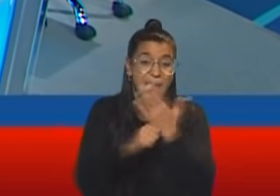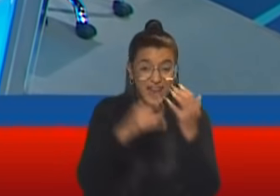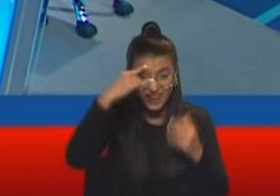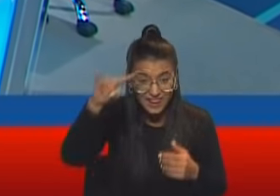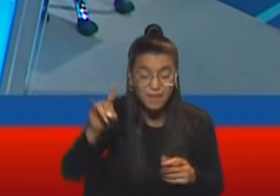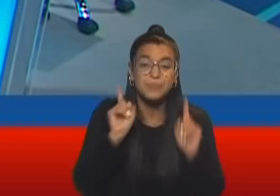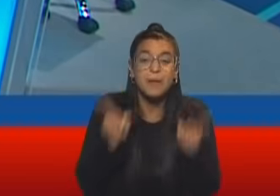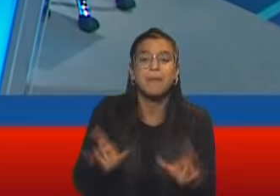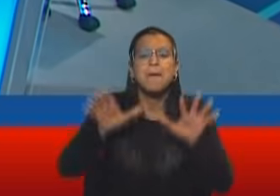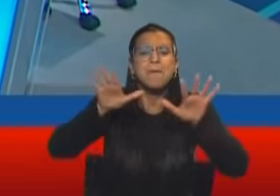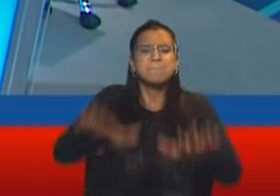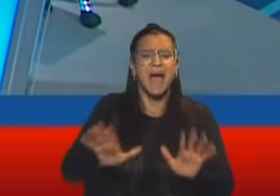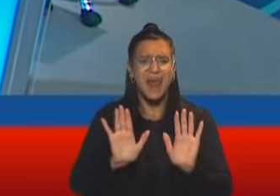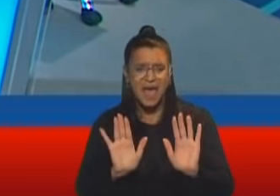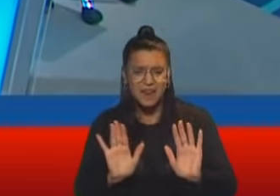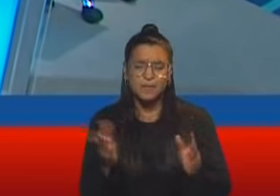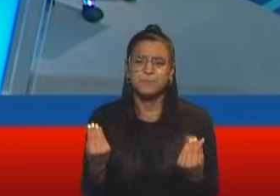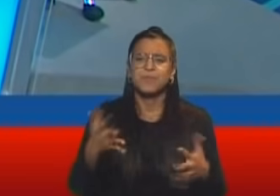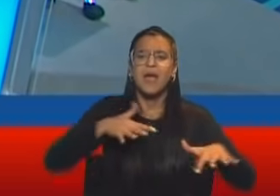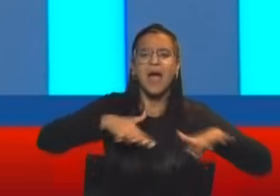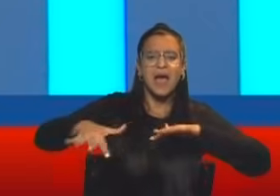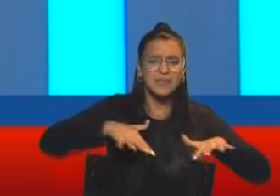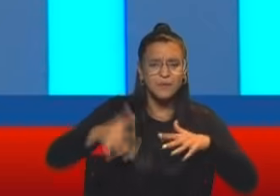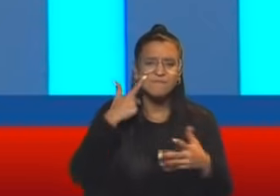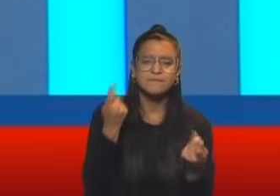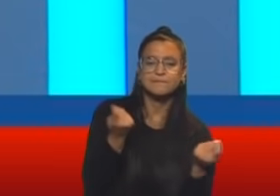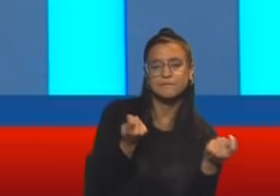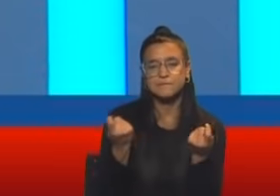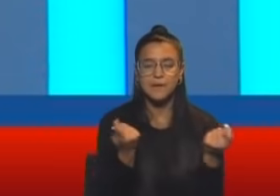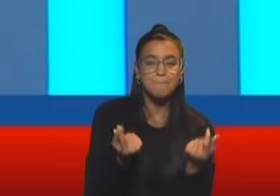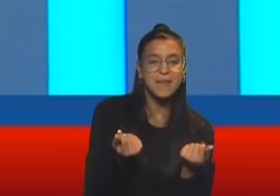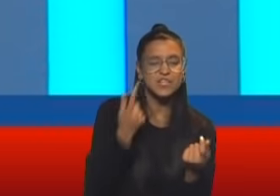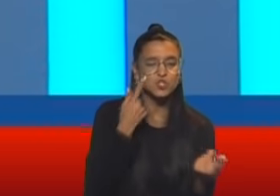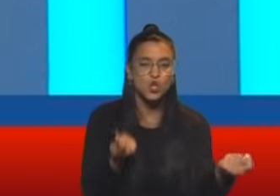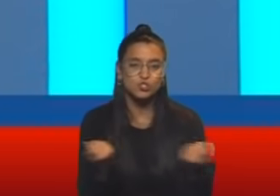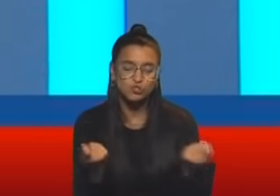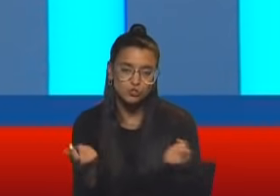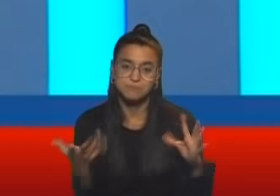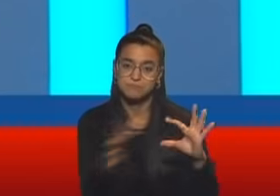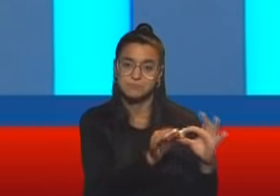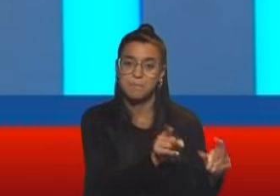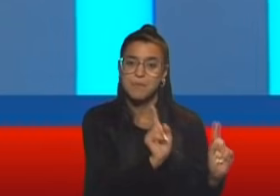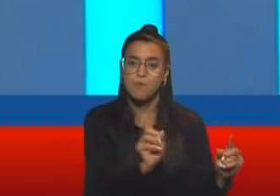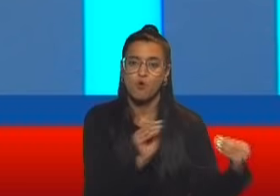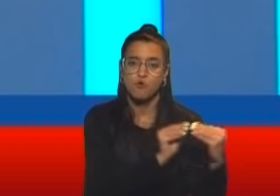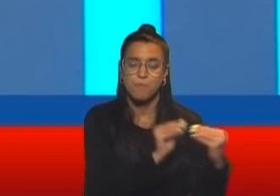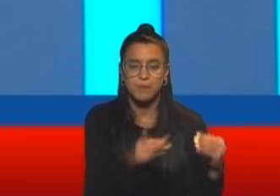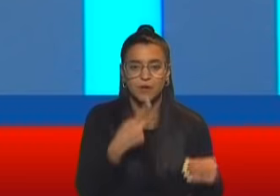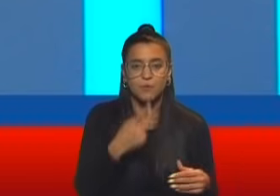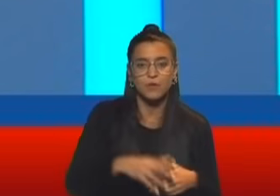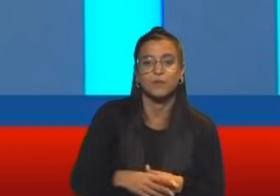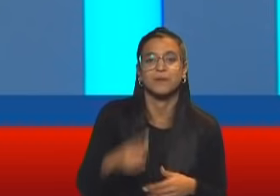Y segundo, parar un poco la mano con las actividades especulativas, un poco también vinculado a lo que decía la compañera, ¿no? Esta idea